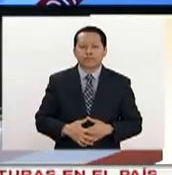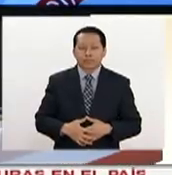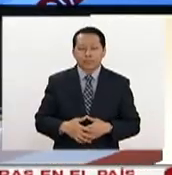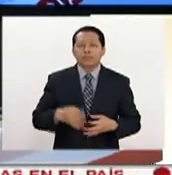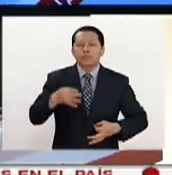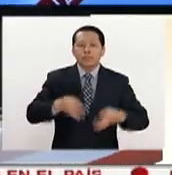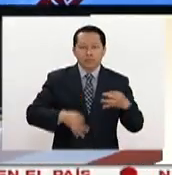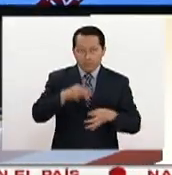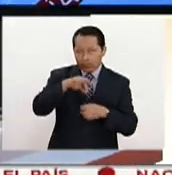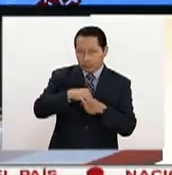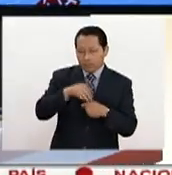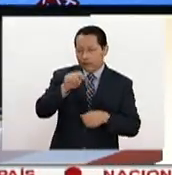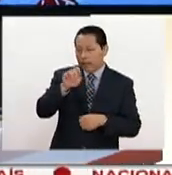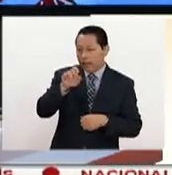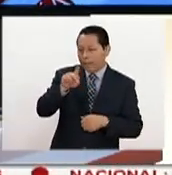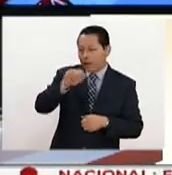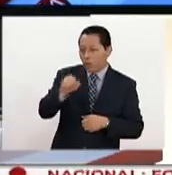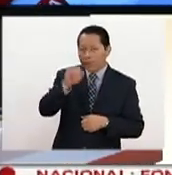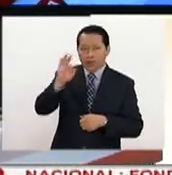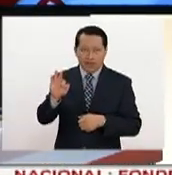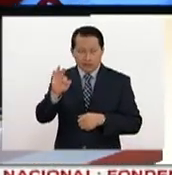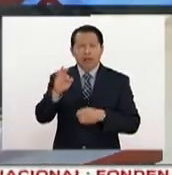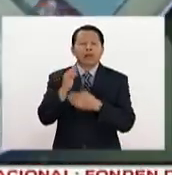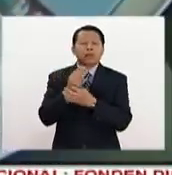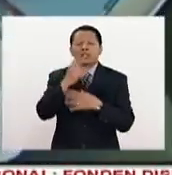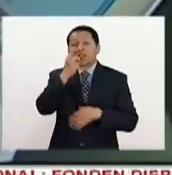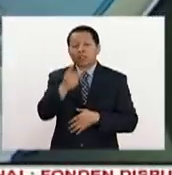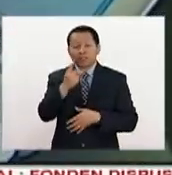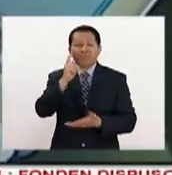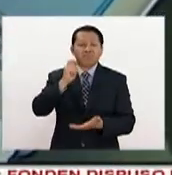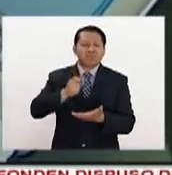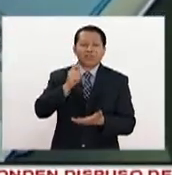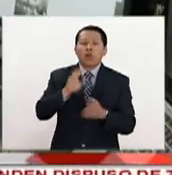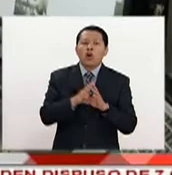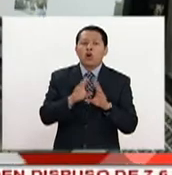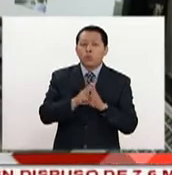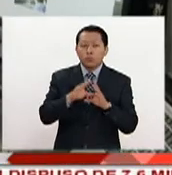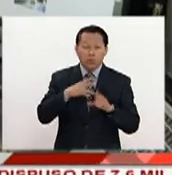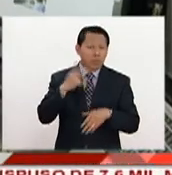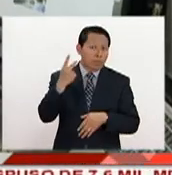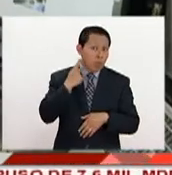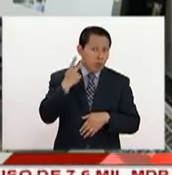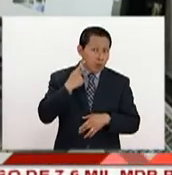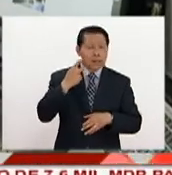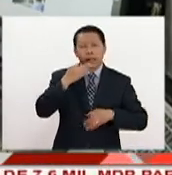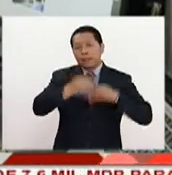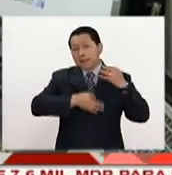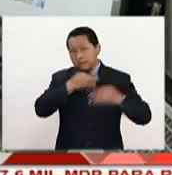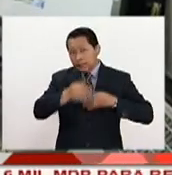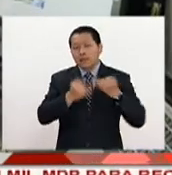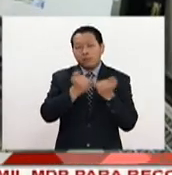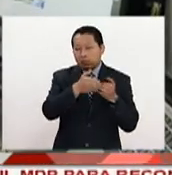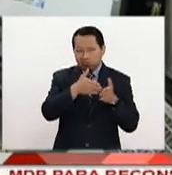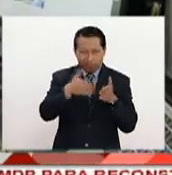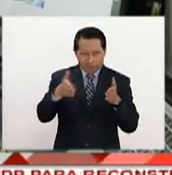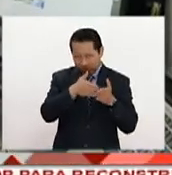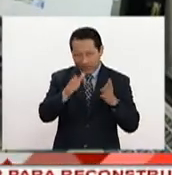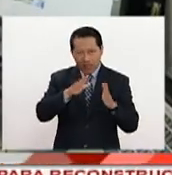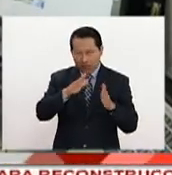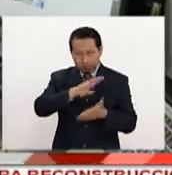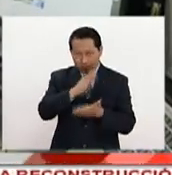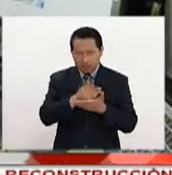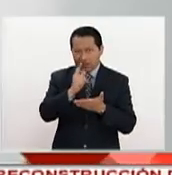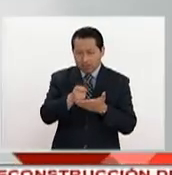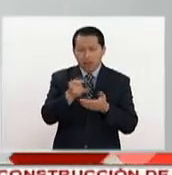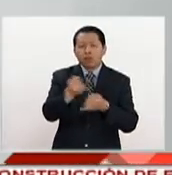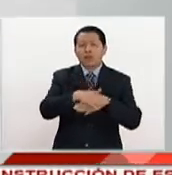El Tribunal Electoral del Poder Judicial de la Federación resolvió que durante las campañas políticas y la veda electoral, la información institucional